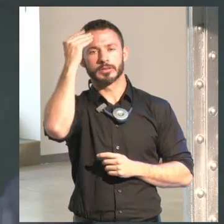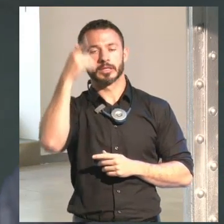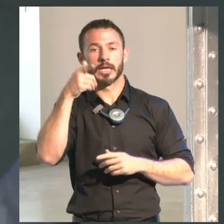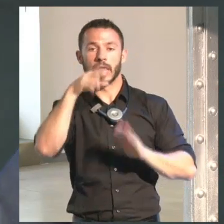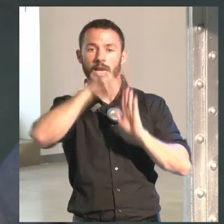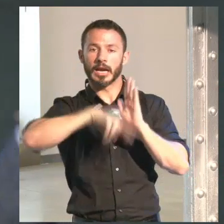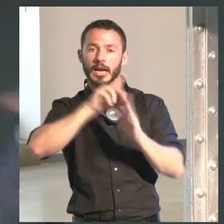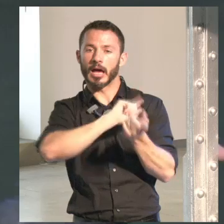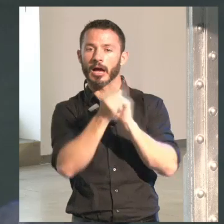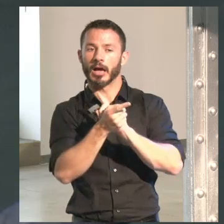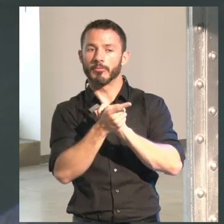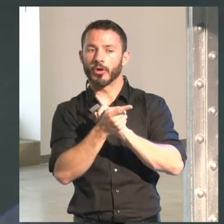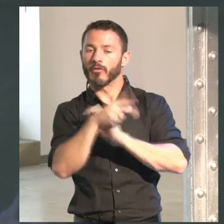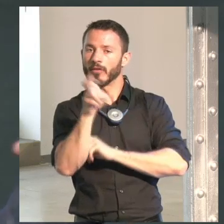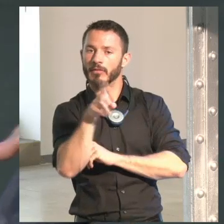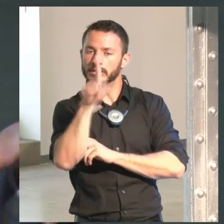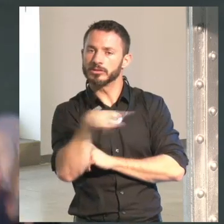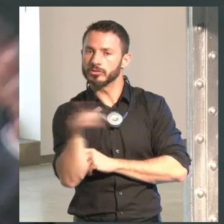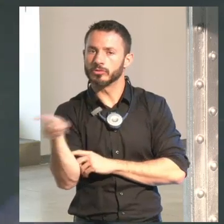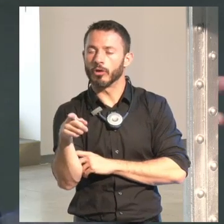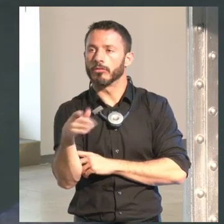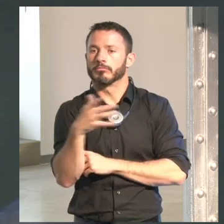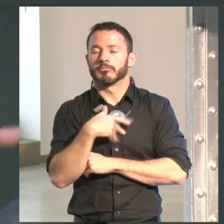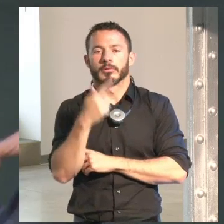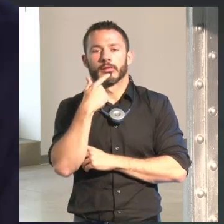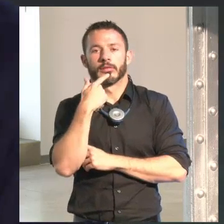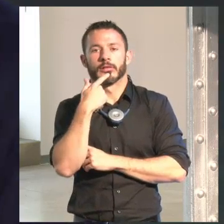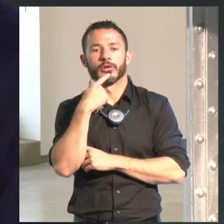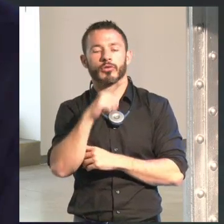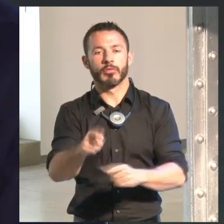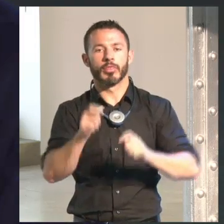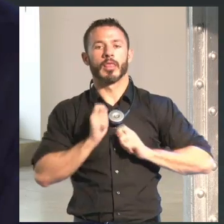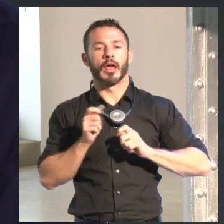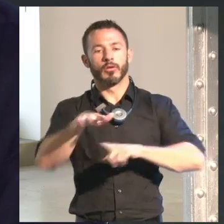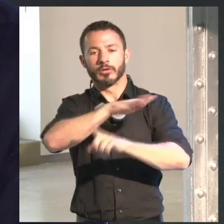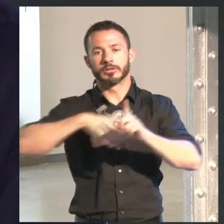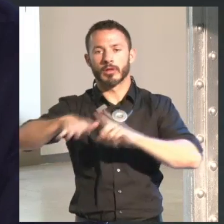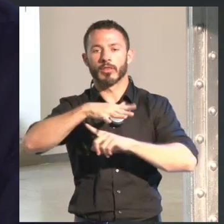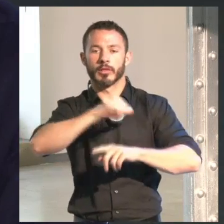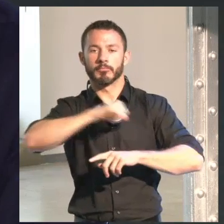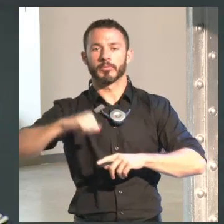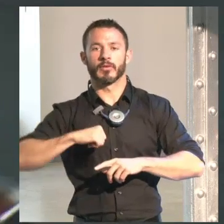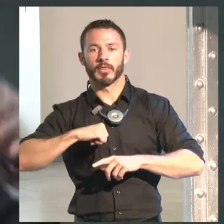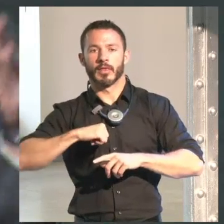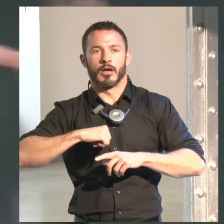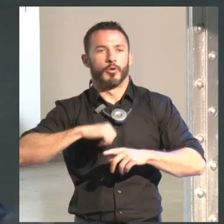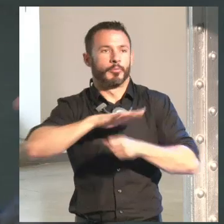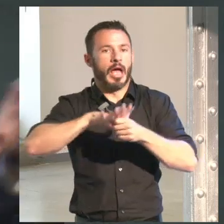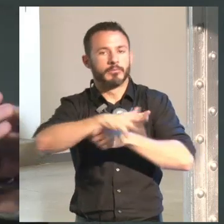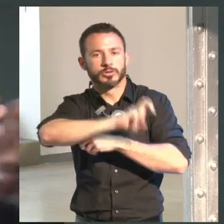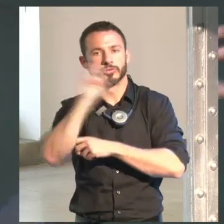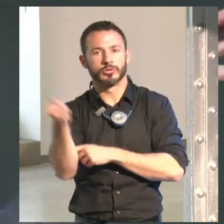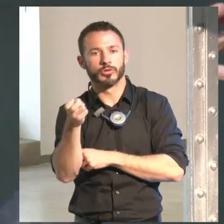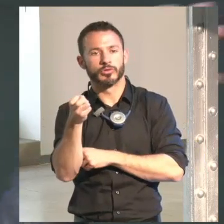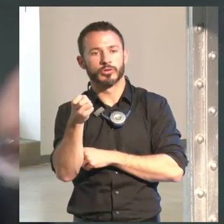de las reglas sería útil? Entonces podríamos ir a un entorno, por ejemplo, en la privacidad, pero también en otros ámbitos, de